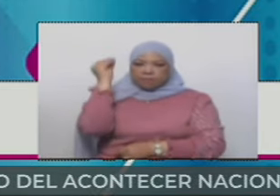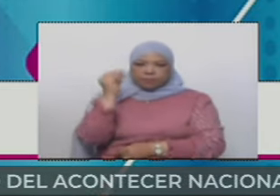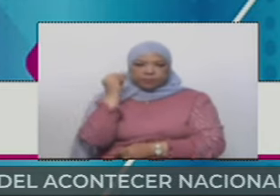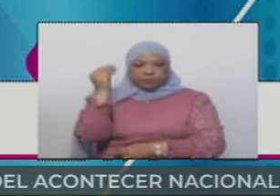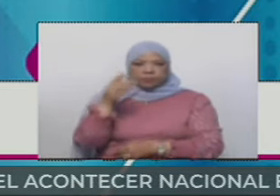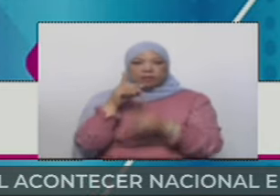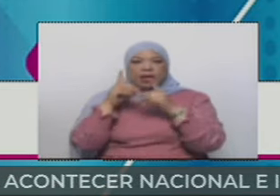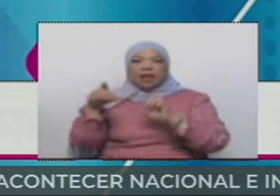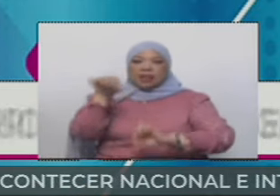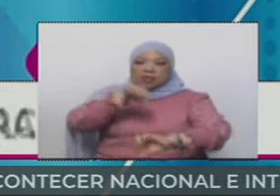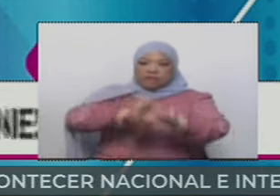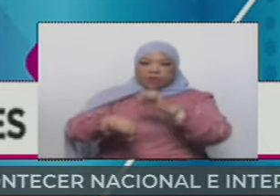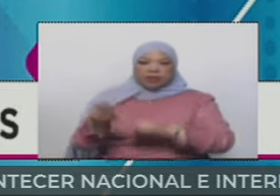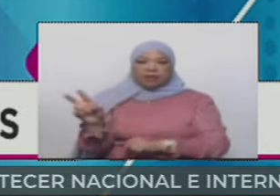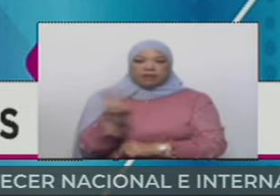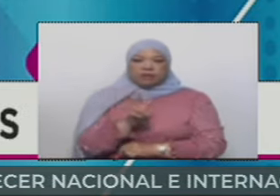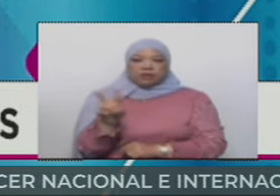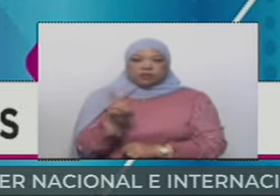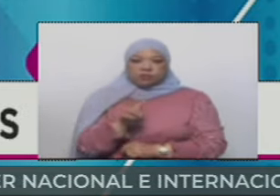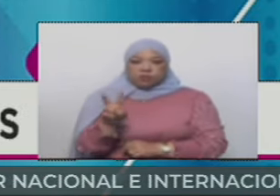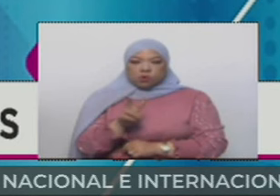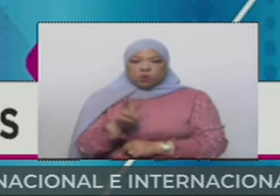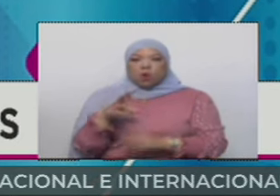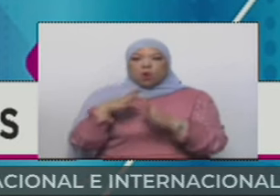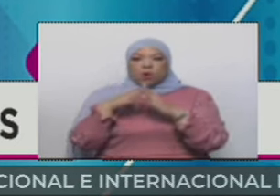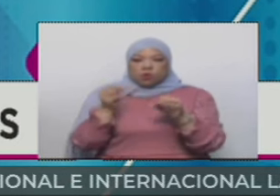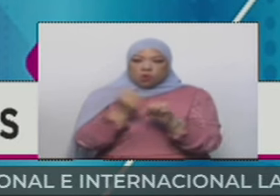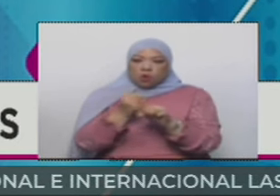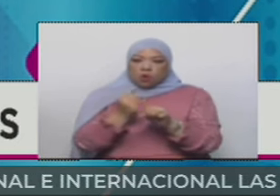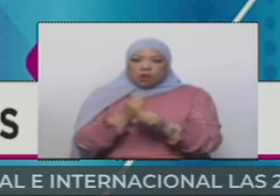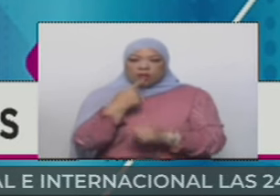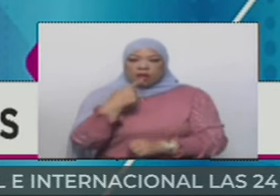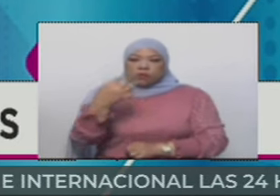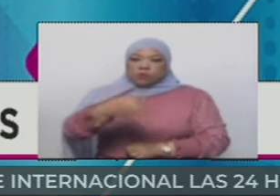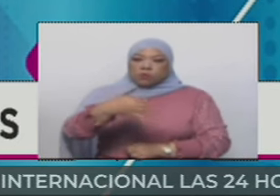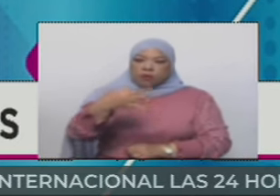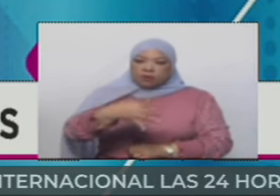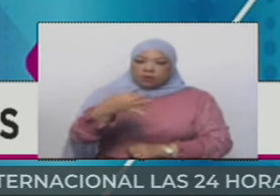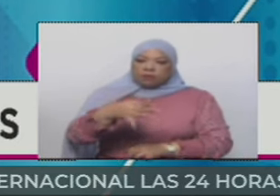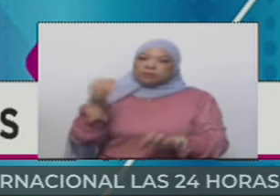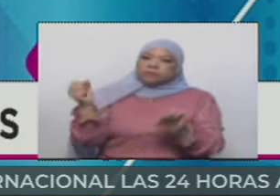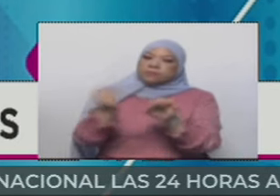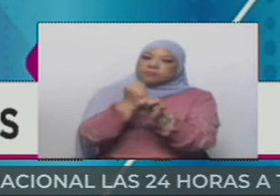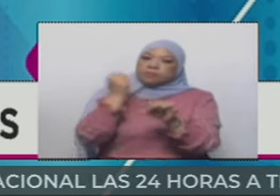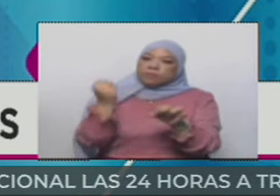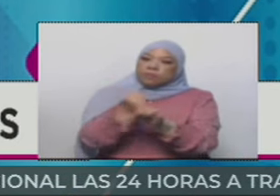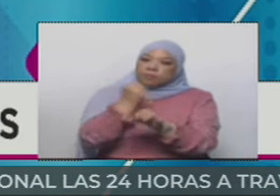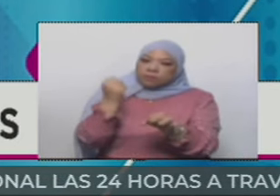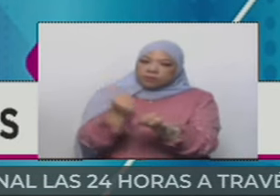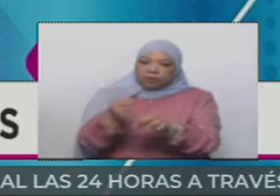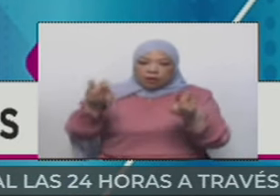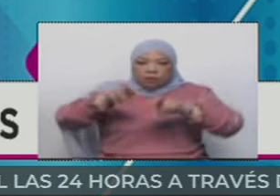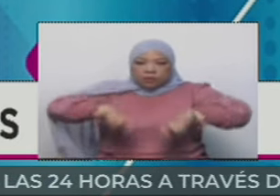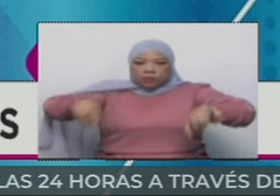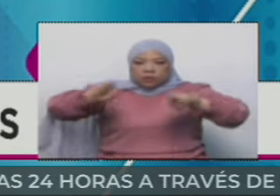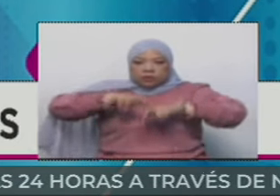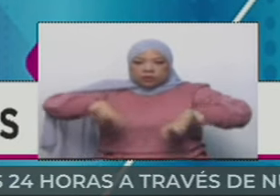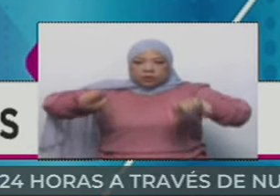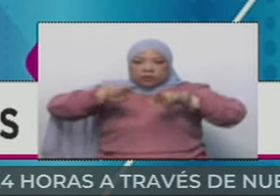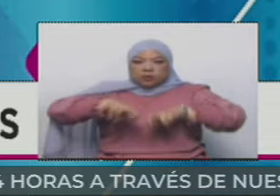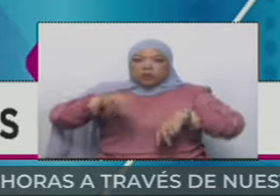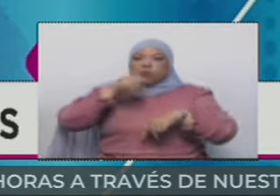que defienden esta tierra todos los días con su verdad, con su trabajo, con su inventiva,